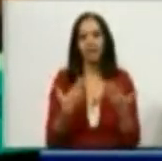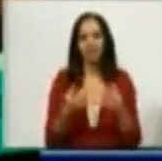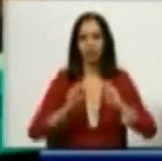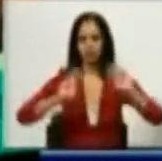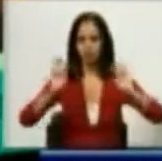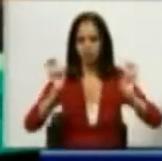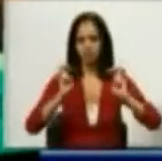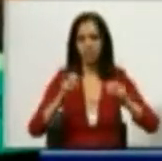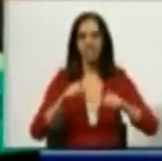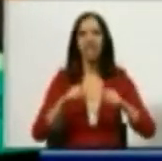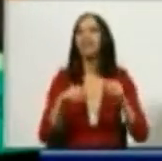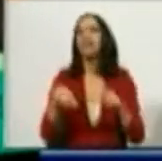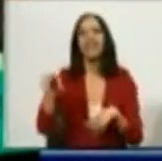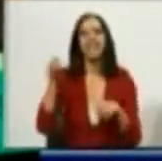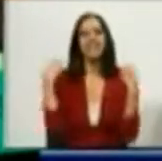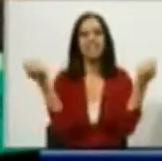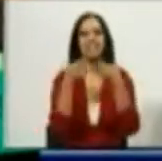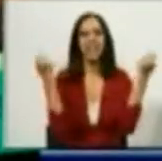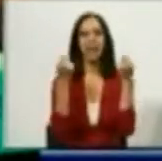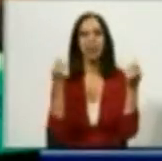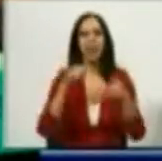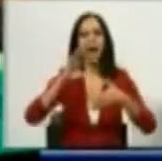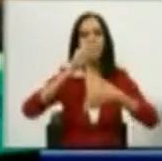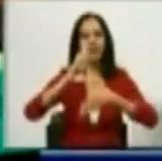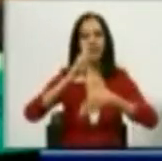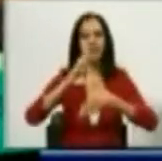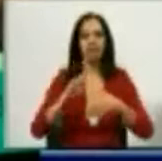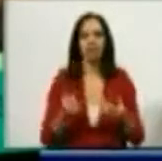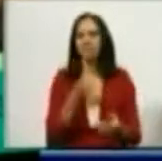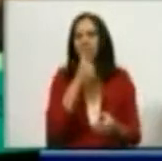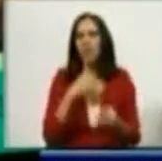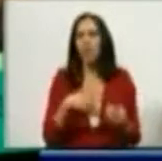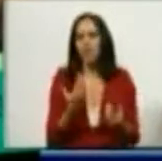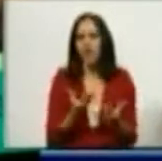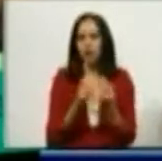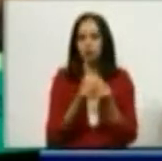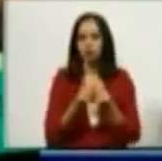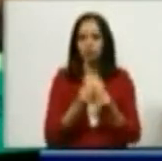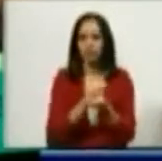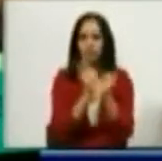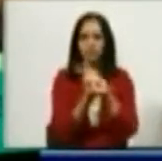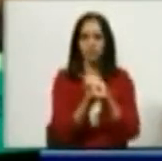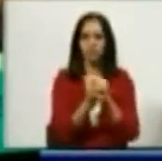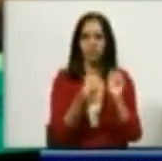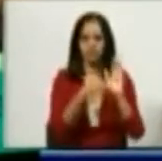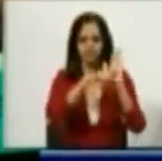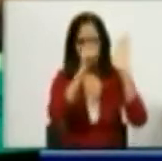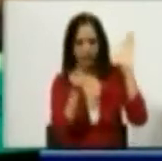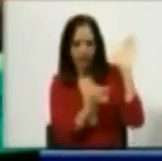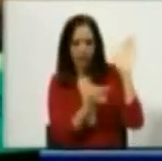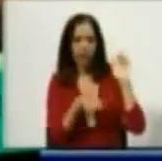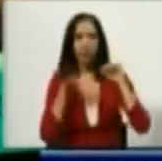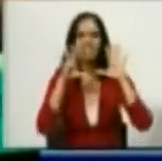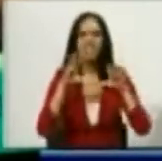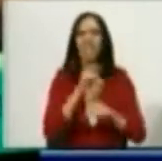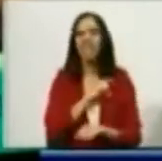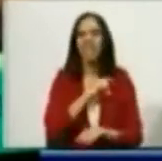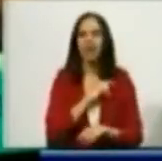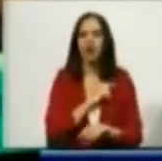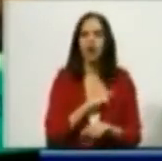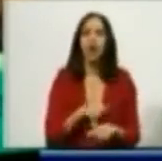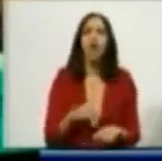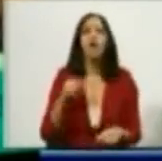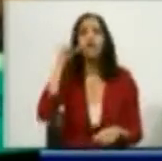Américas justamente hablando de quienes podrían conformar esta junta de transición dice en la parte inferior derecha diez de enero fecha que preocupa